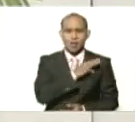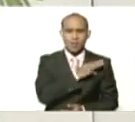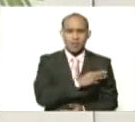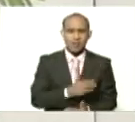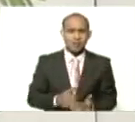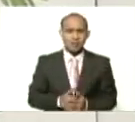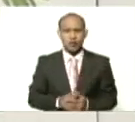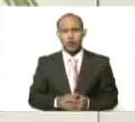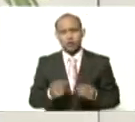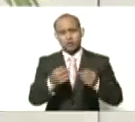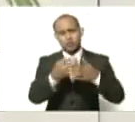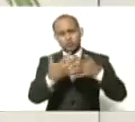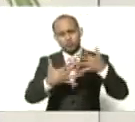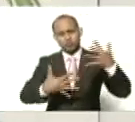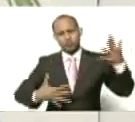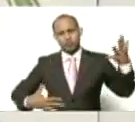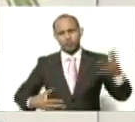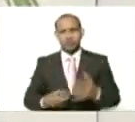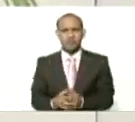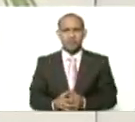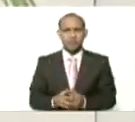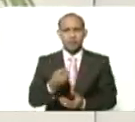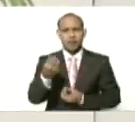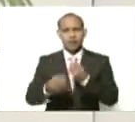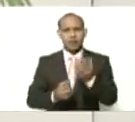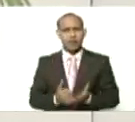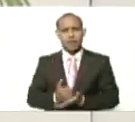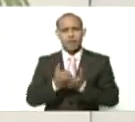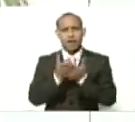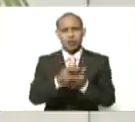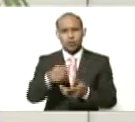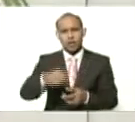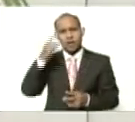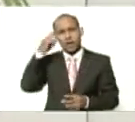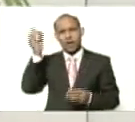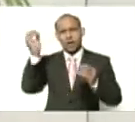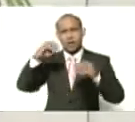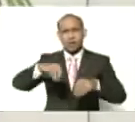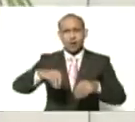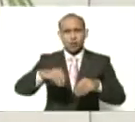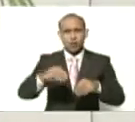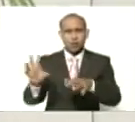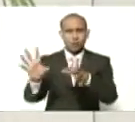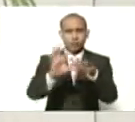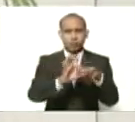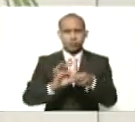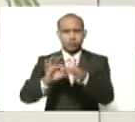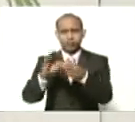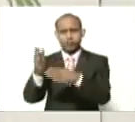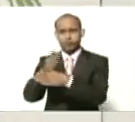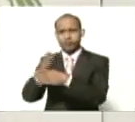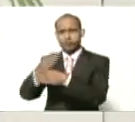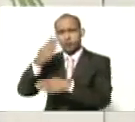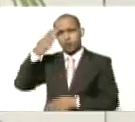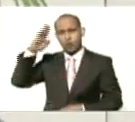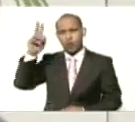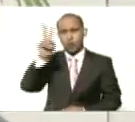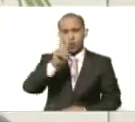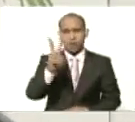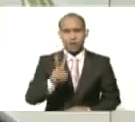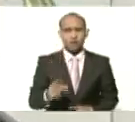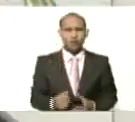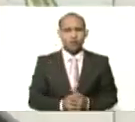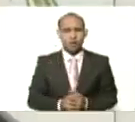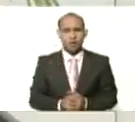Las misiones que han propiciado este convenio de alianza intergubernamental Cuba-Venezuela